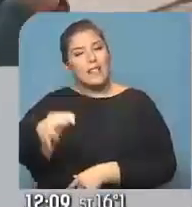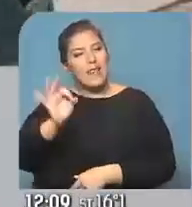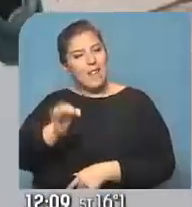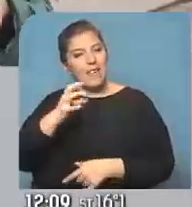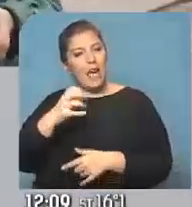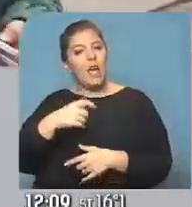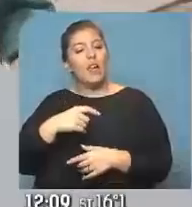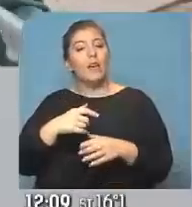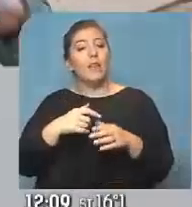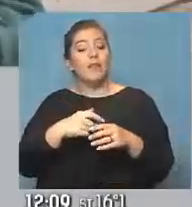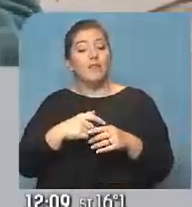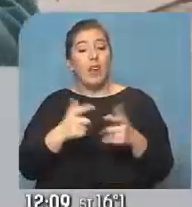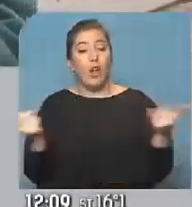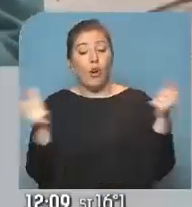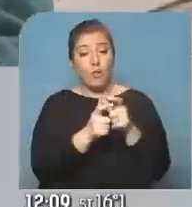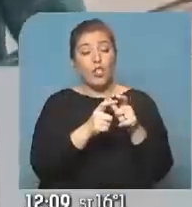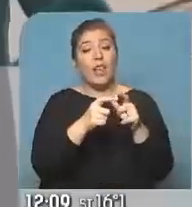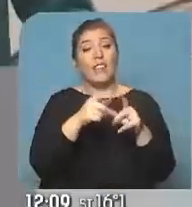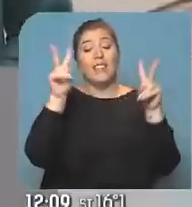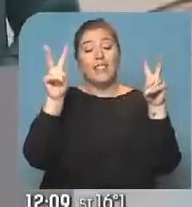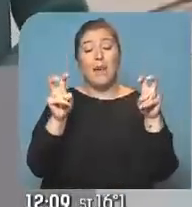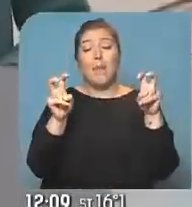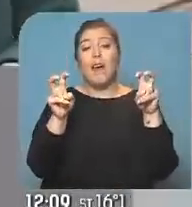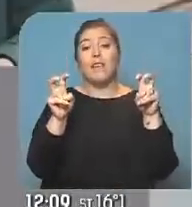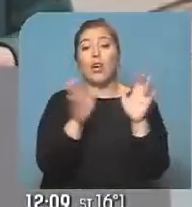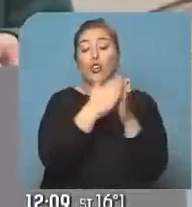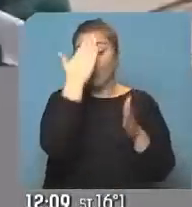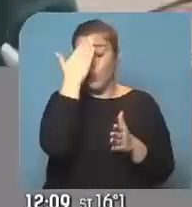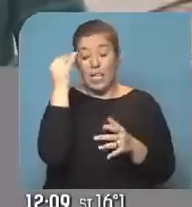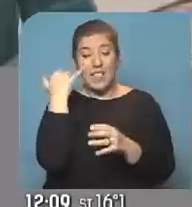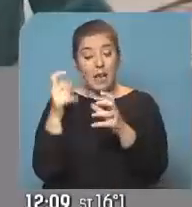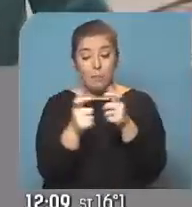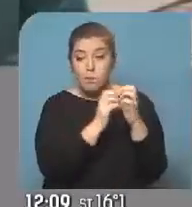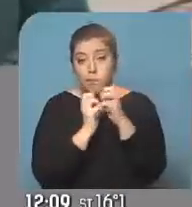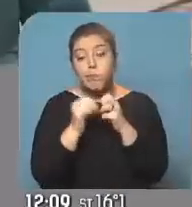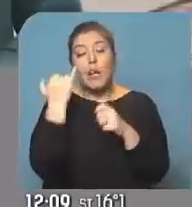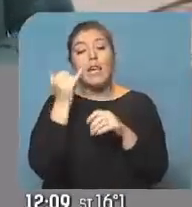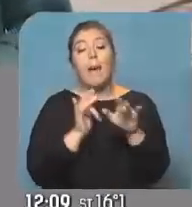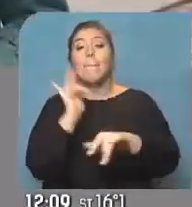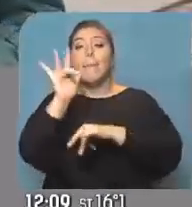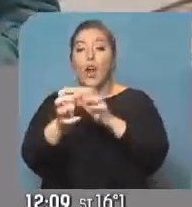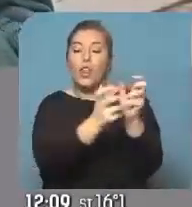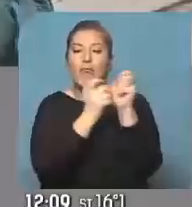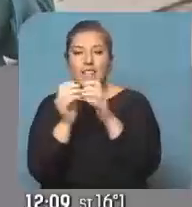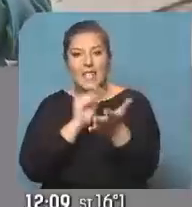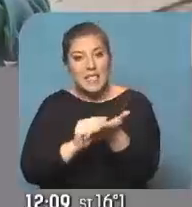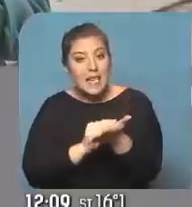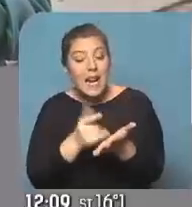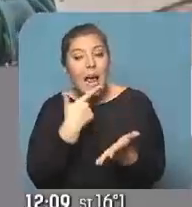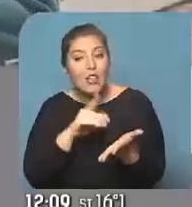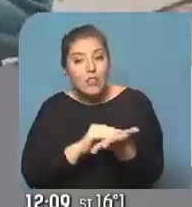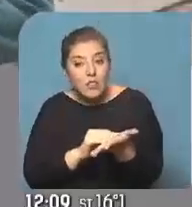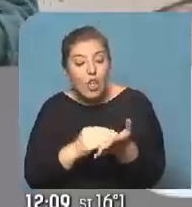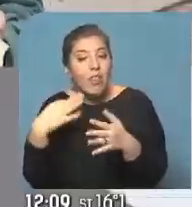pasado finalmente la sesión se postergó y será este miércoles entonces qué ocurre con ese, sabremos qué ocurre en función de lo que defina el Senado con ese